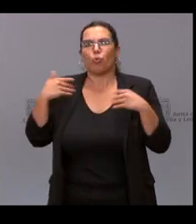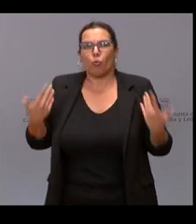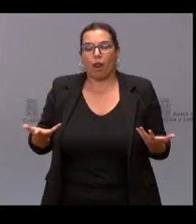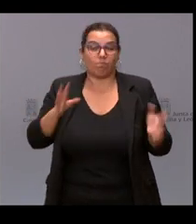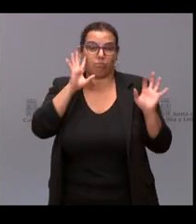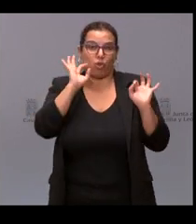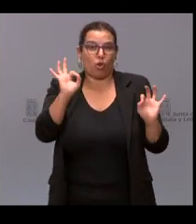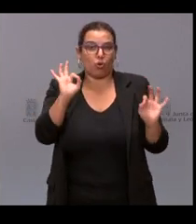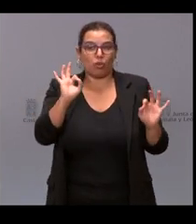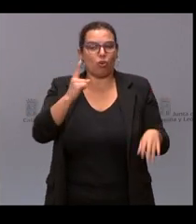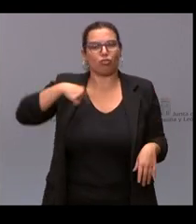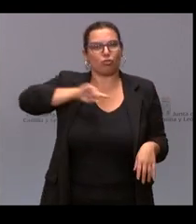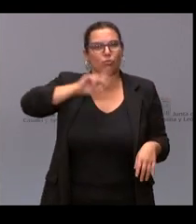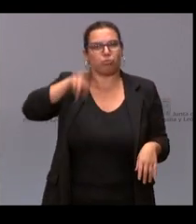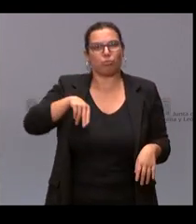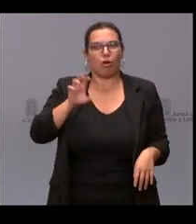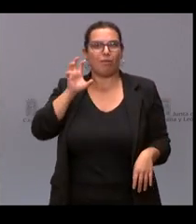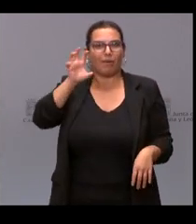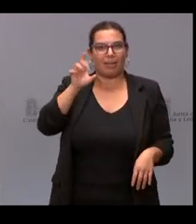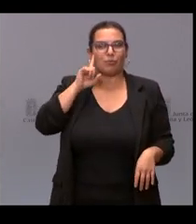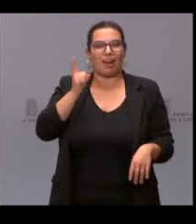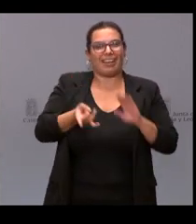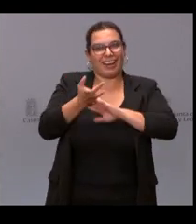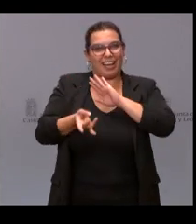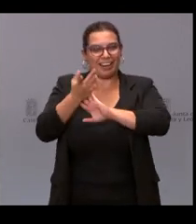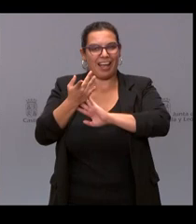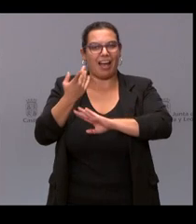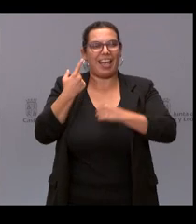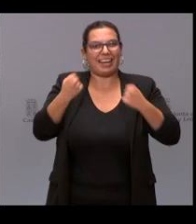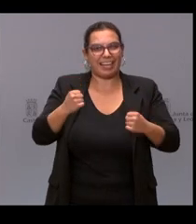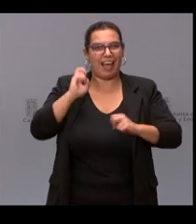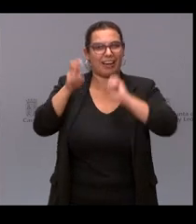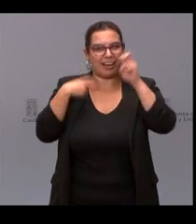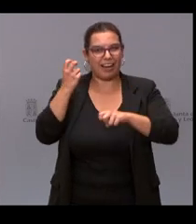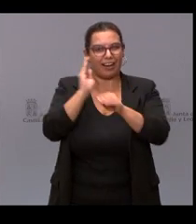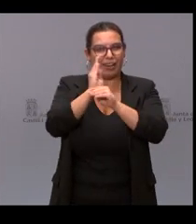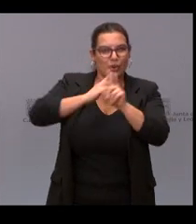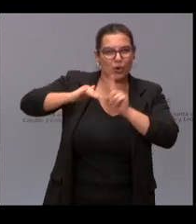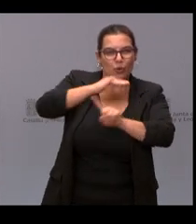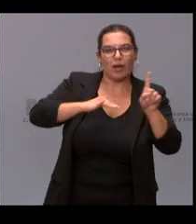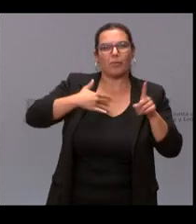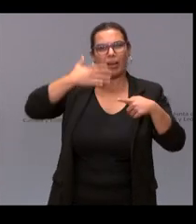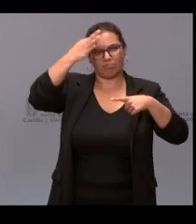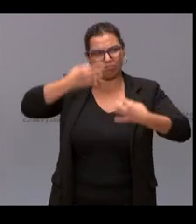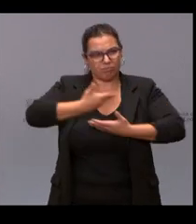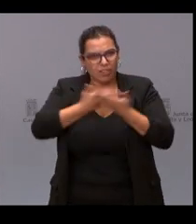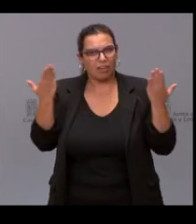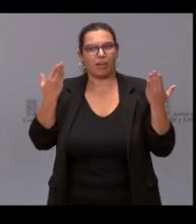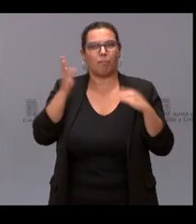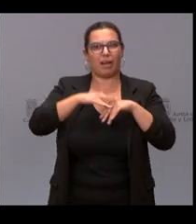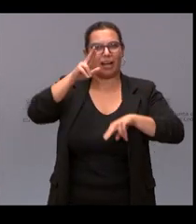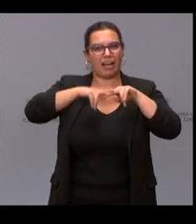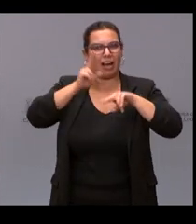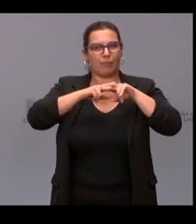evidentemente somos un país productor de energías renovables, un país que cree firmemente en esta apuesta por la